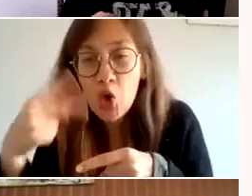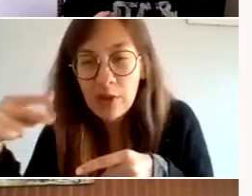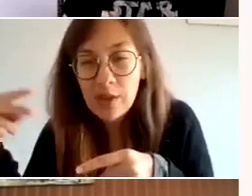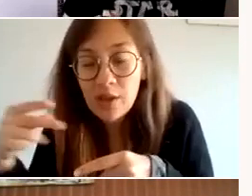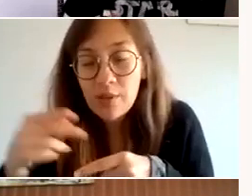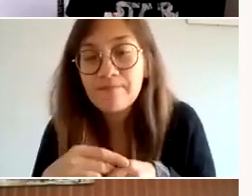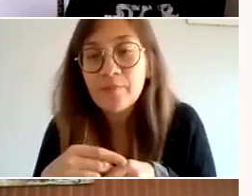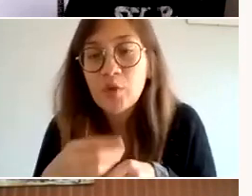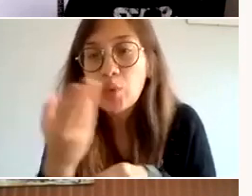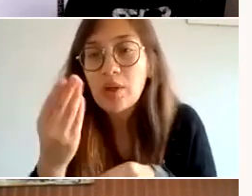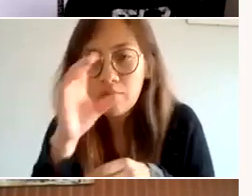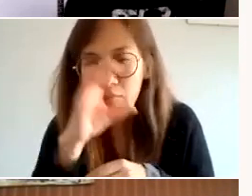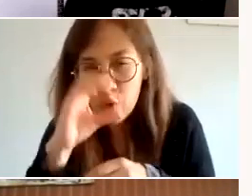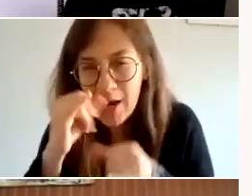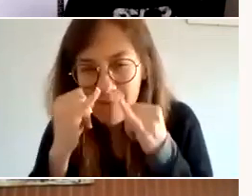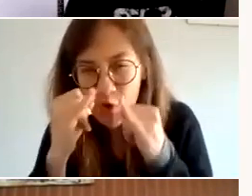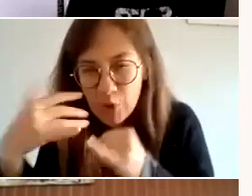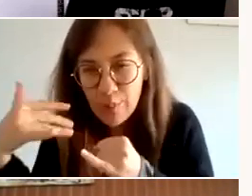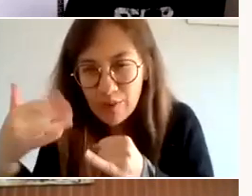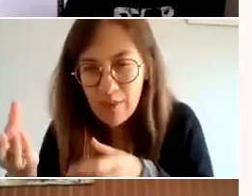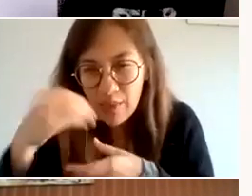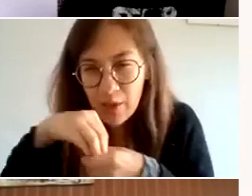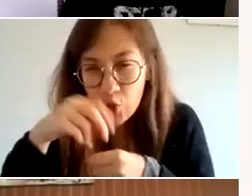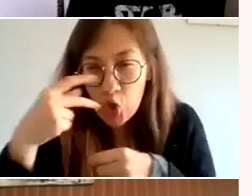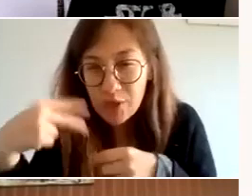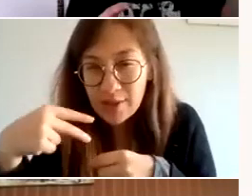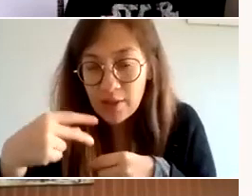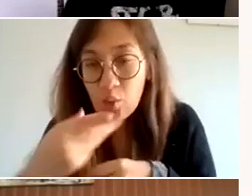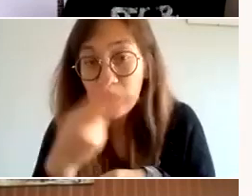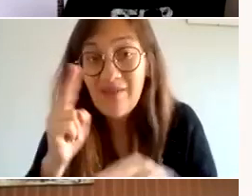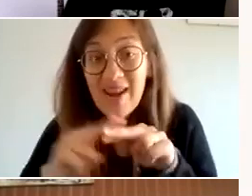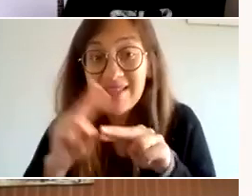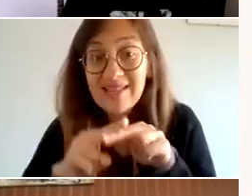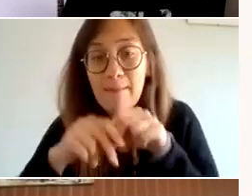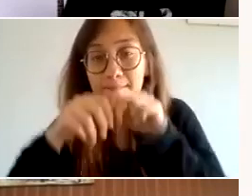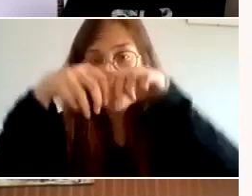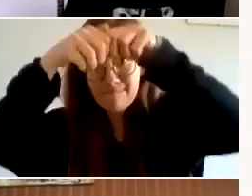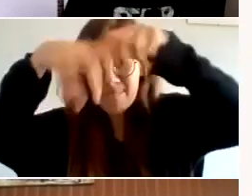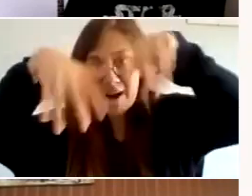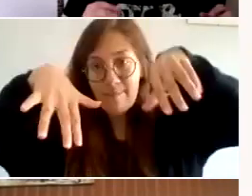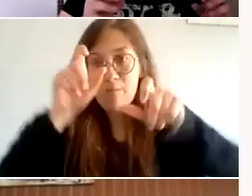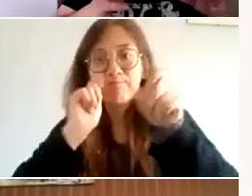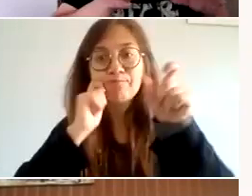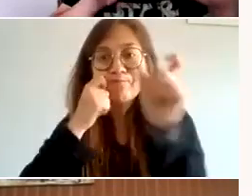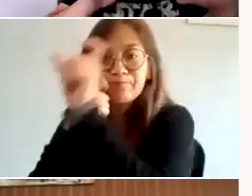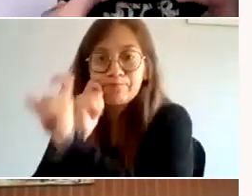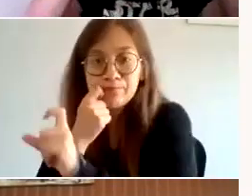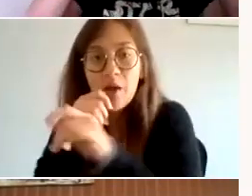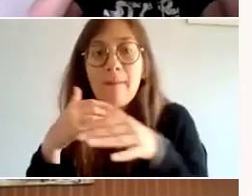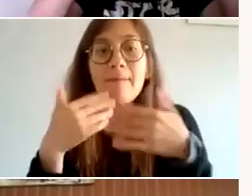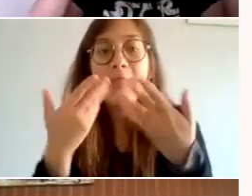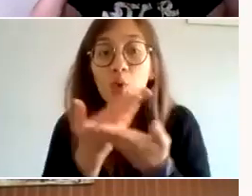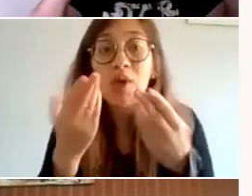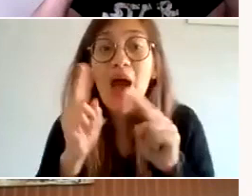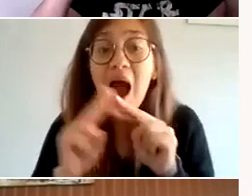información relevante sobre esta noticia. Vamos a hacer un mapa conceptual utilizando una de estas herramientas colaborativas para que hagan